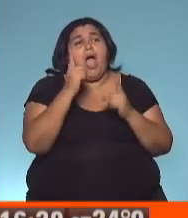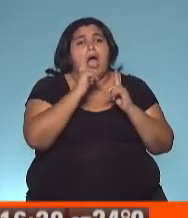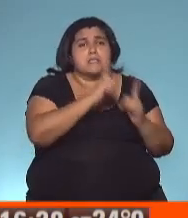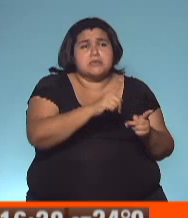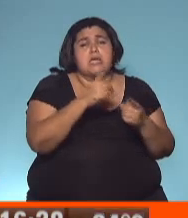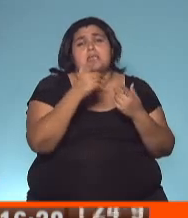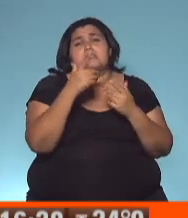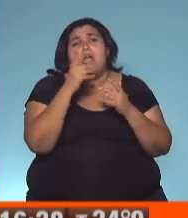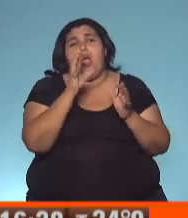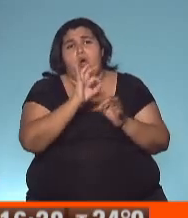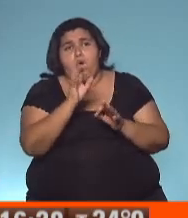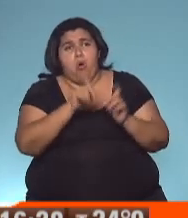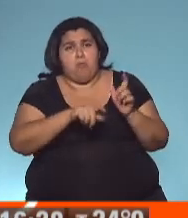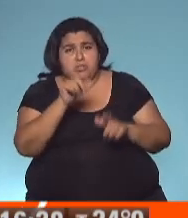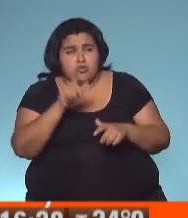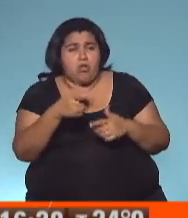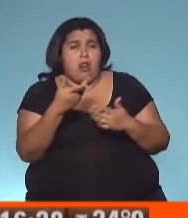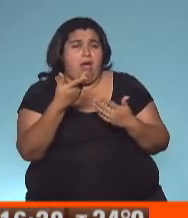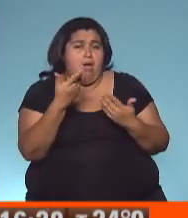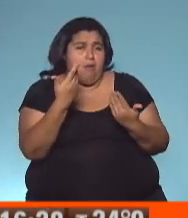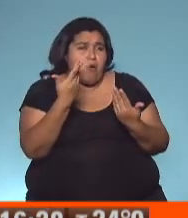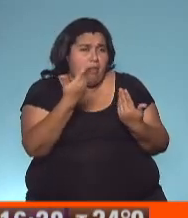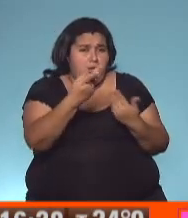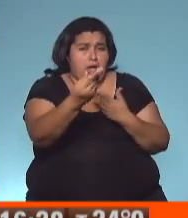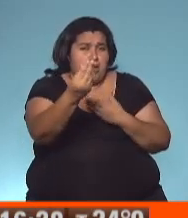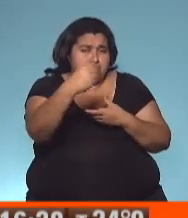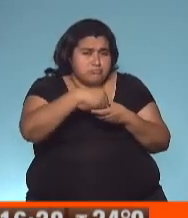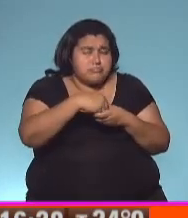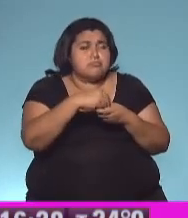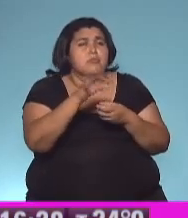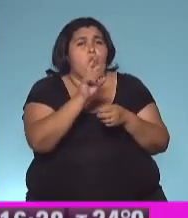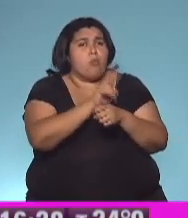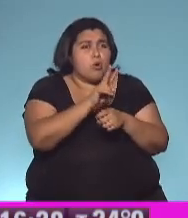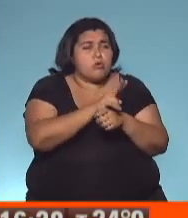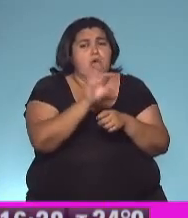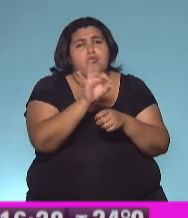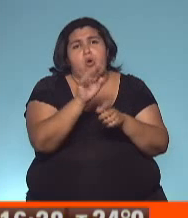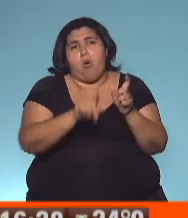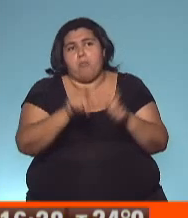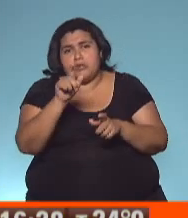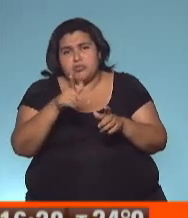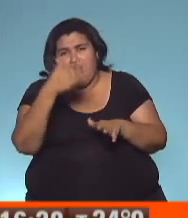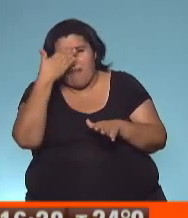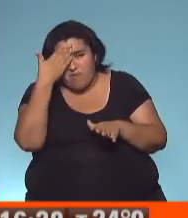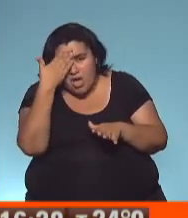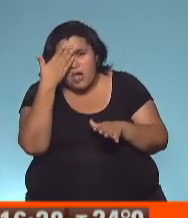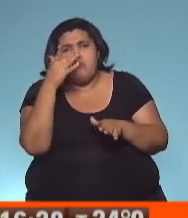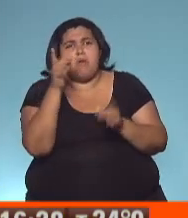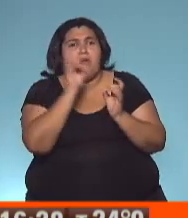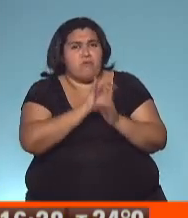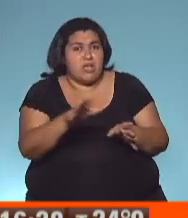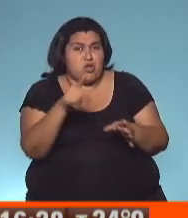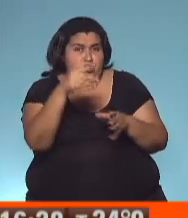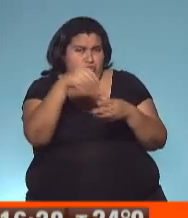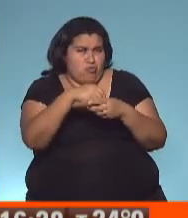a la gente que esté o en prevención o que esté sufriendo este virus, esta